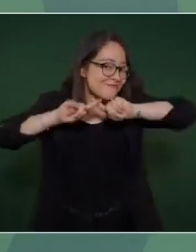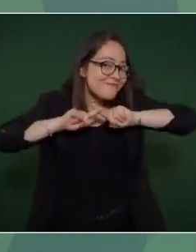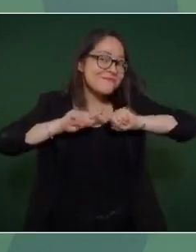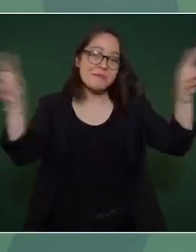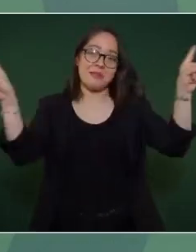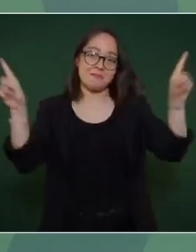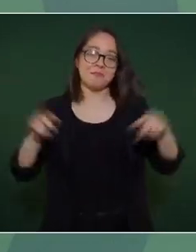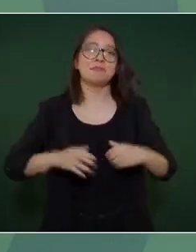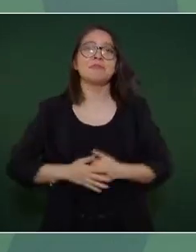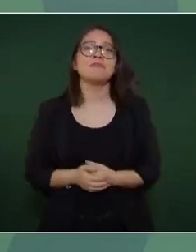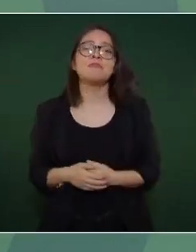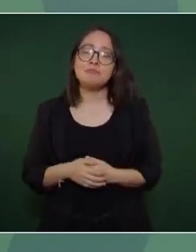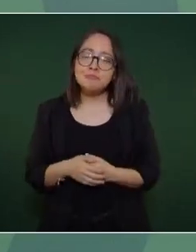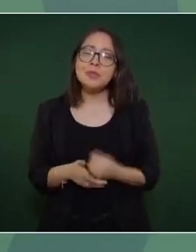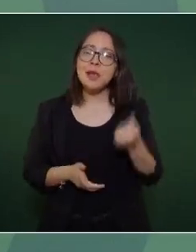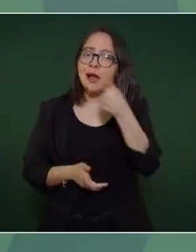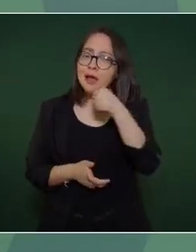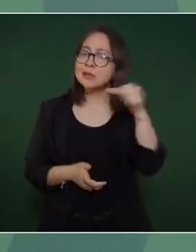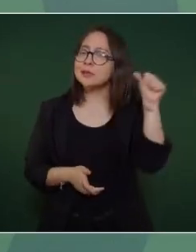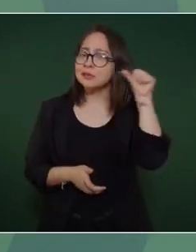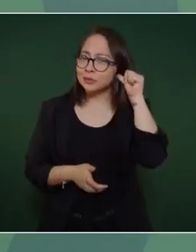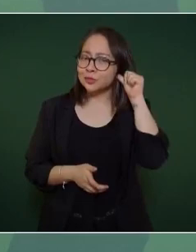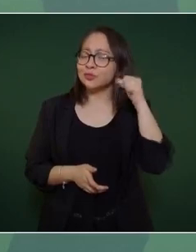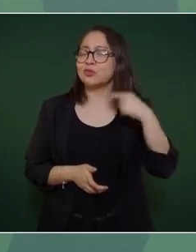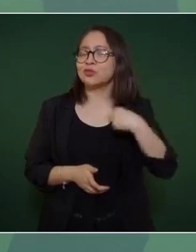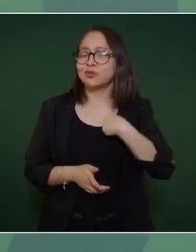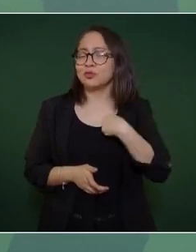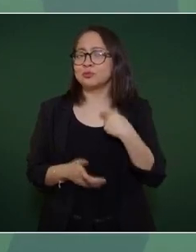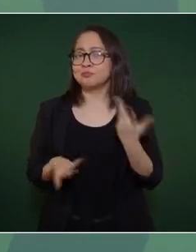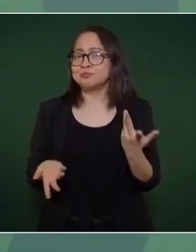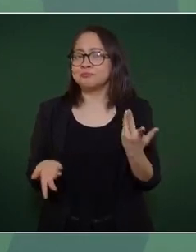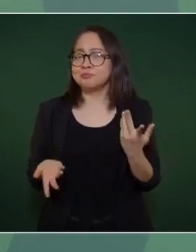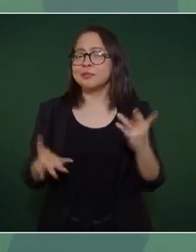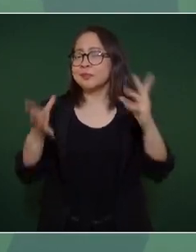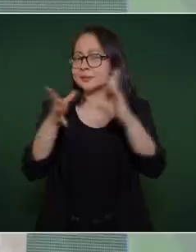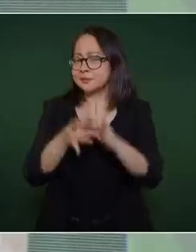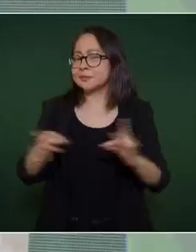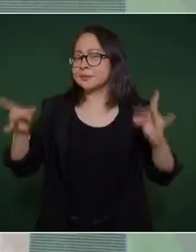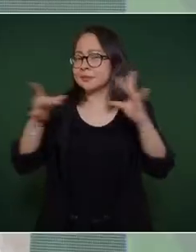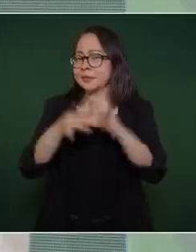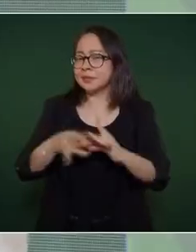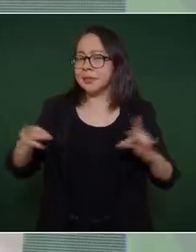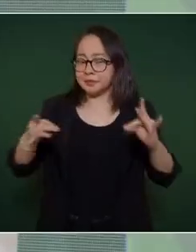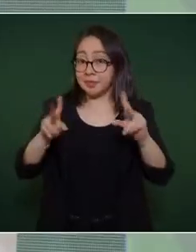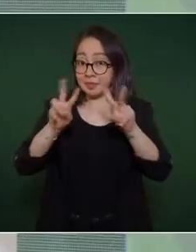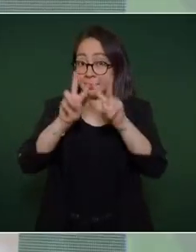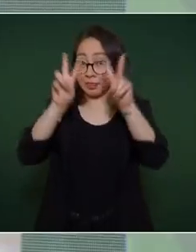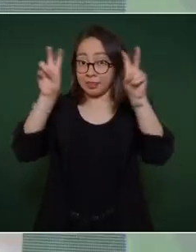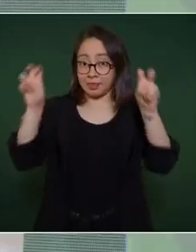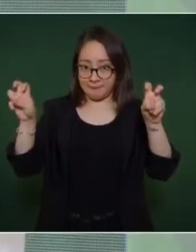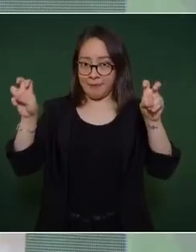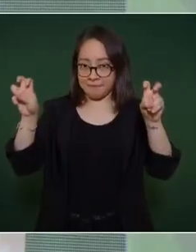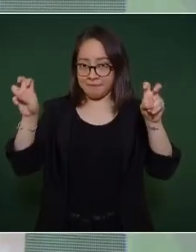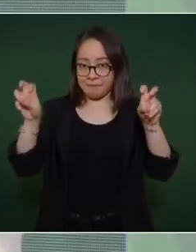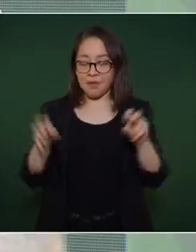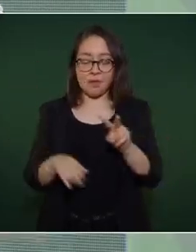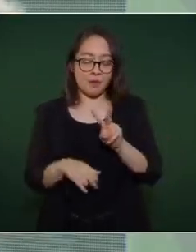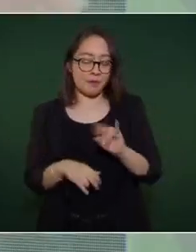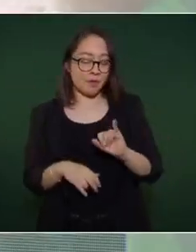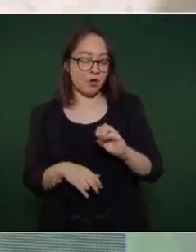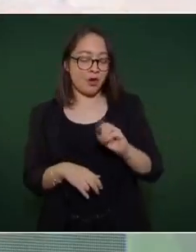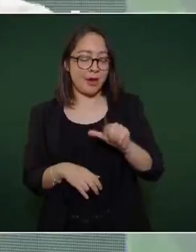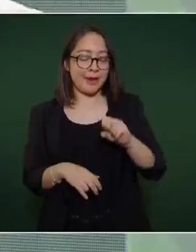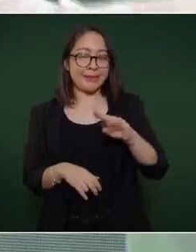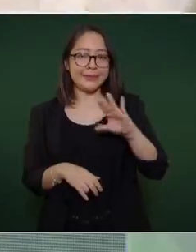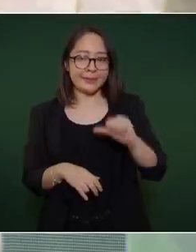Ayer lo hablaba yo, lo decía, en el caso de la violencia porque